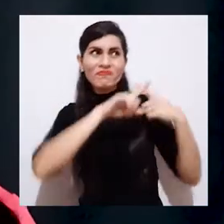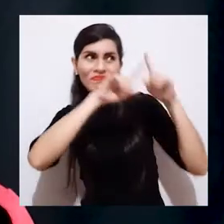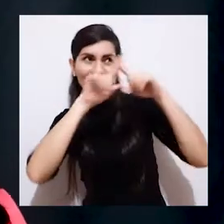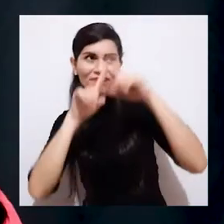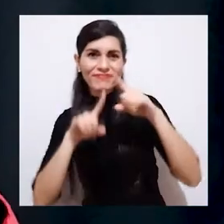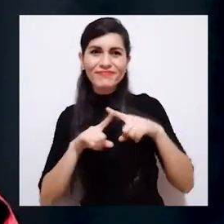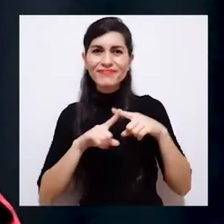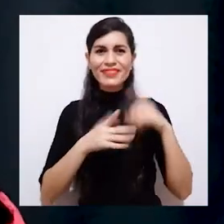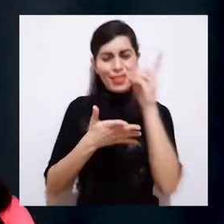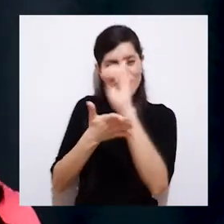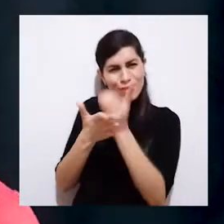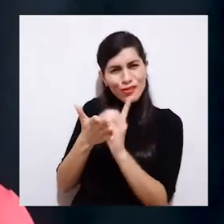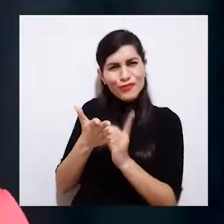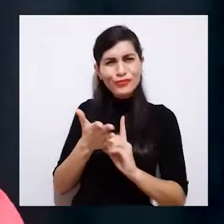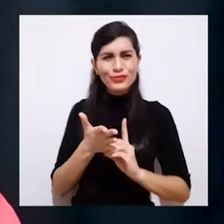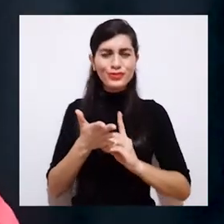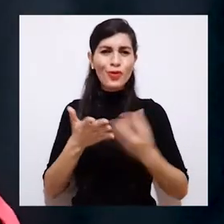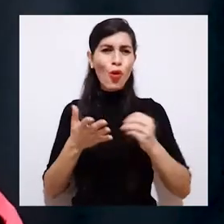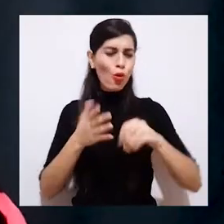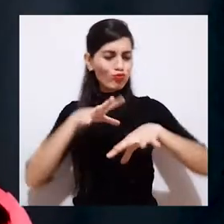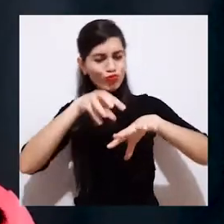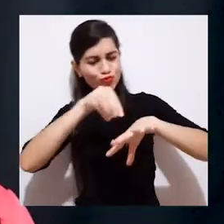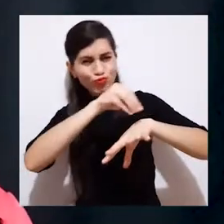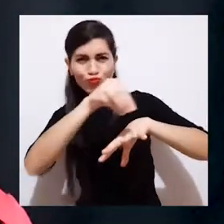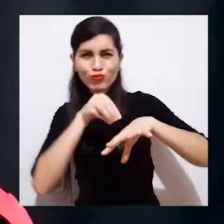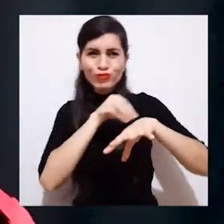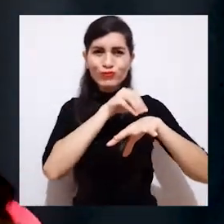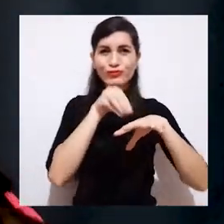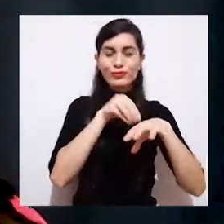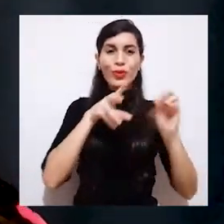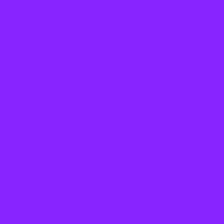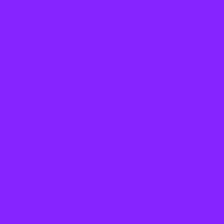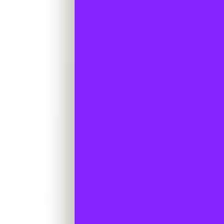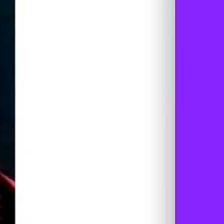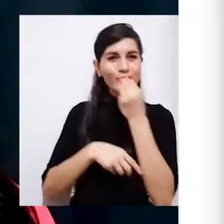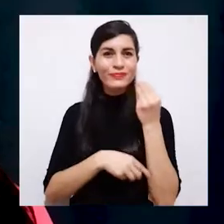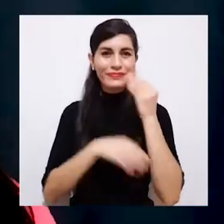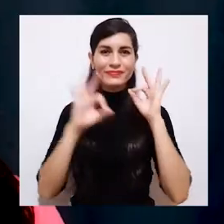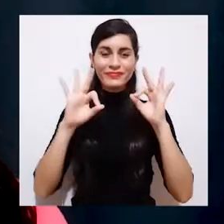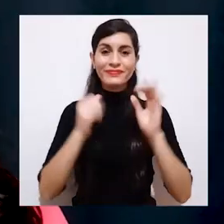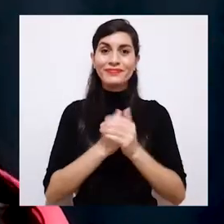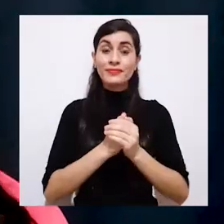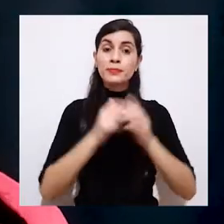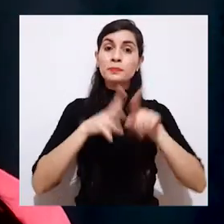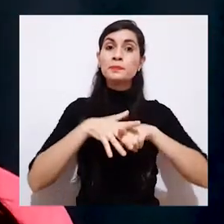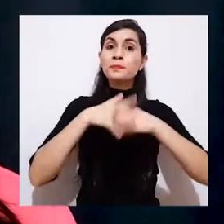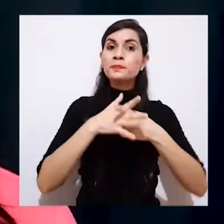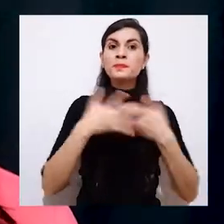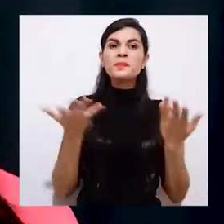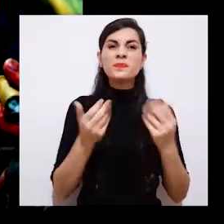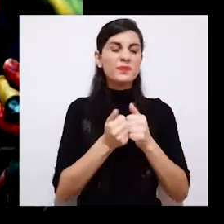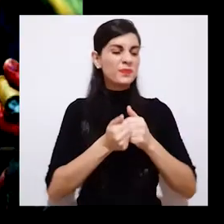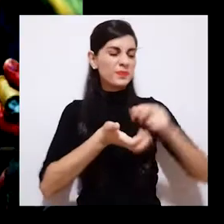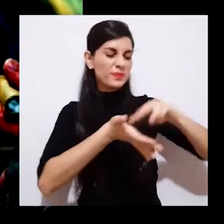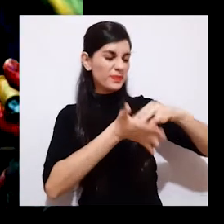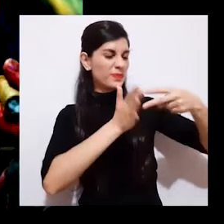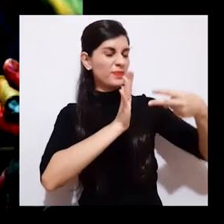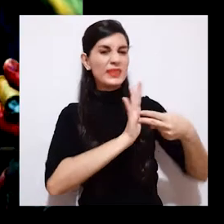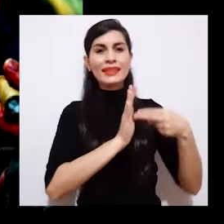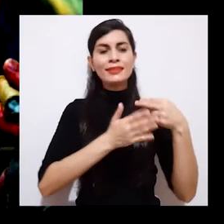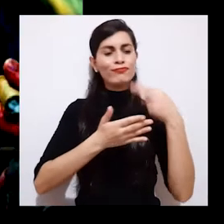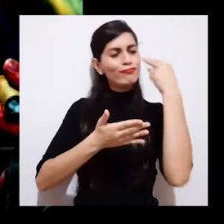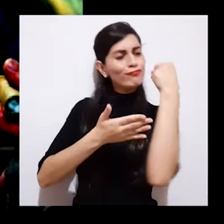especiales, dónde se utiliza, cómo se origina. Así que vamos a comenzar. Vamos a empezar a definir sobre lo que es el maquillaje